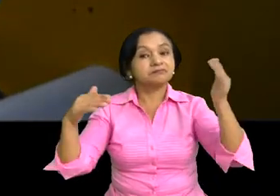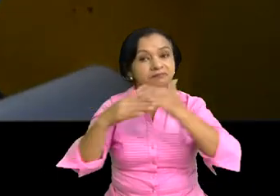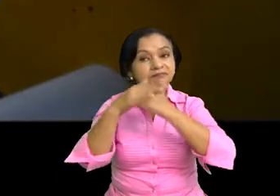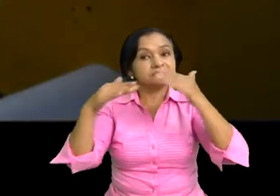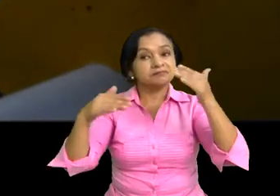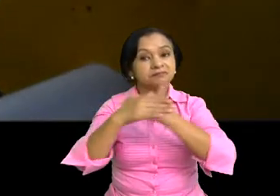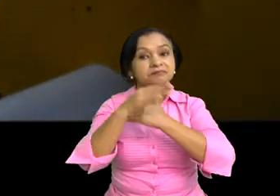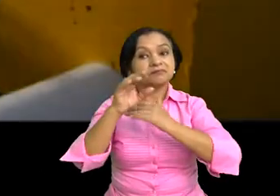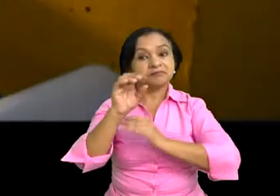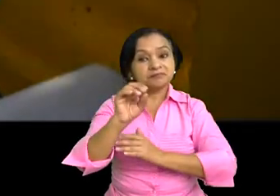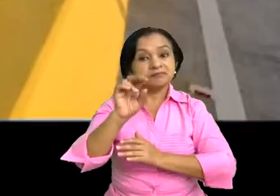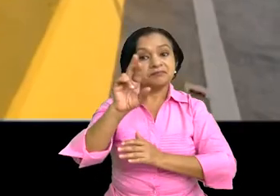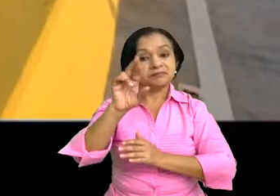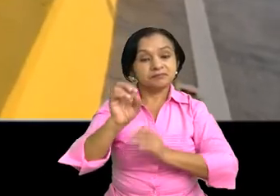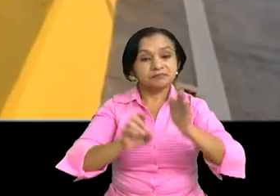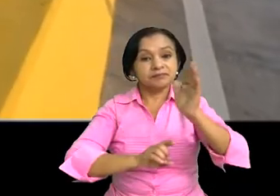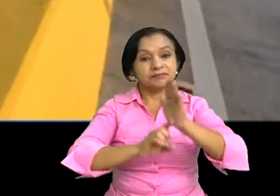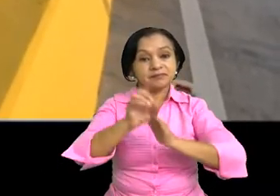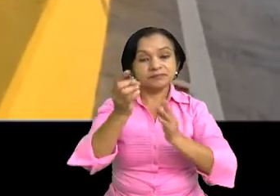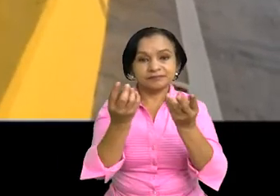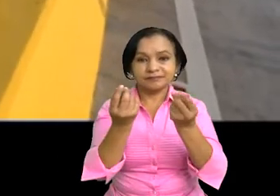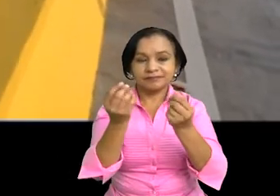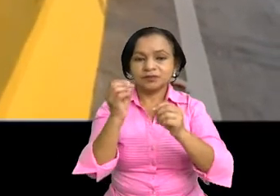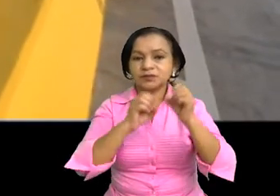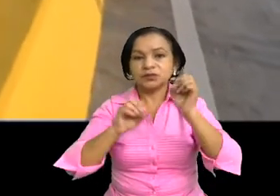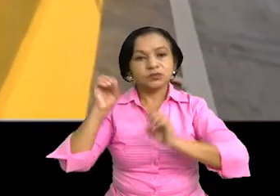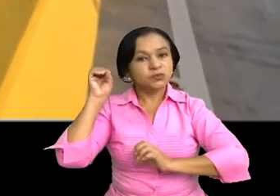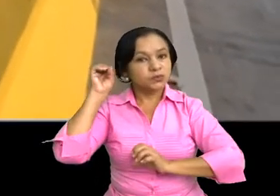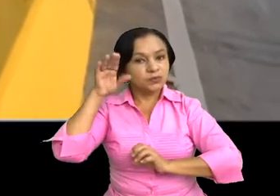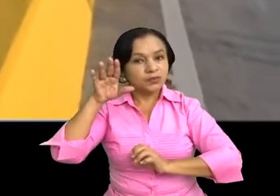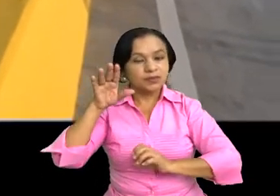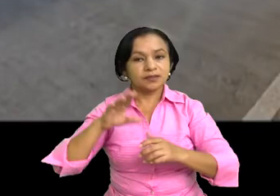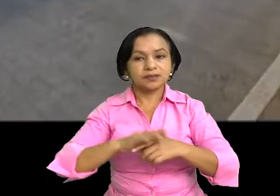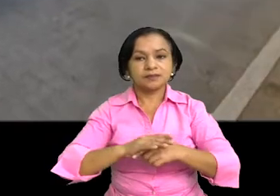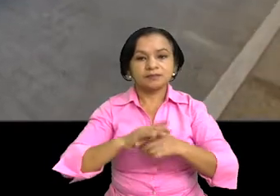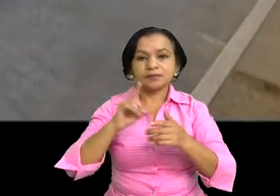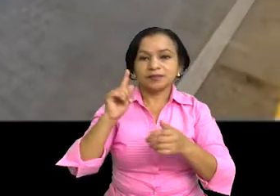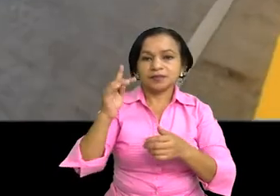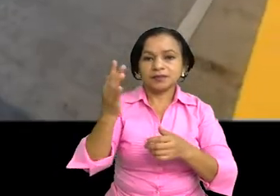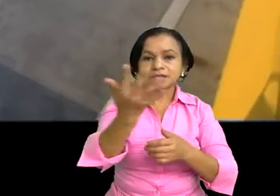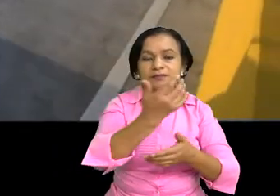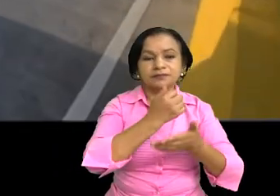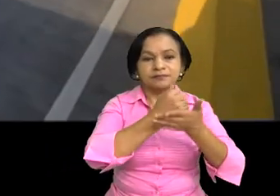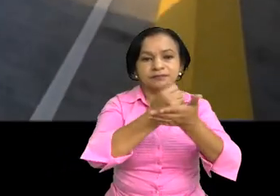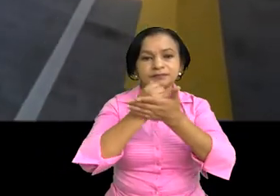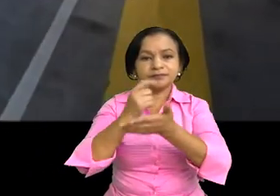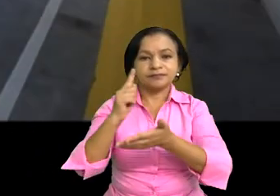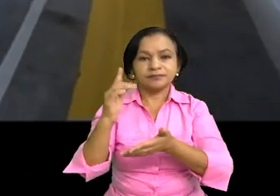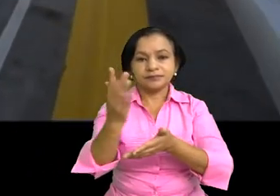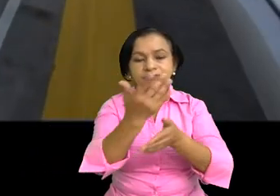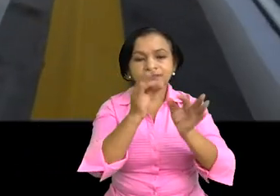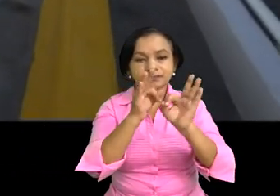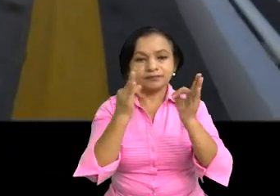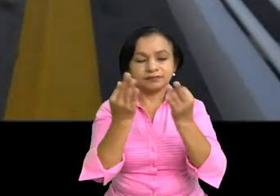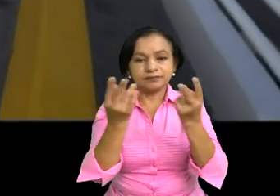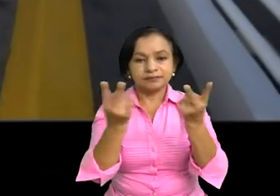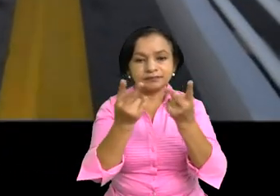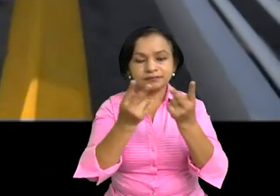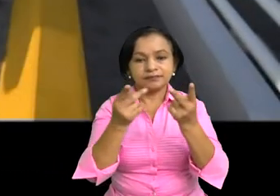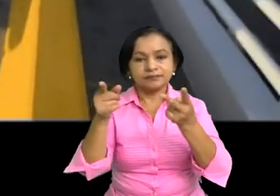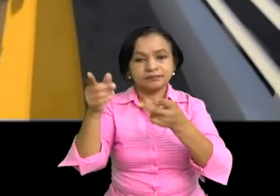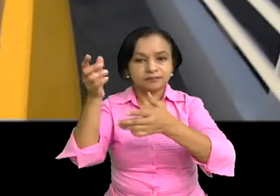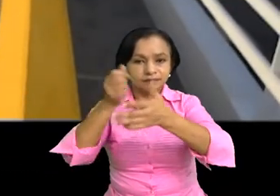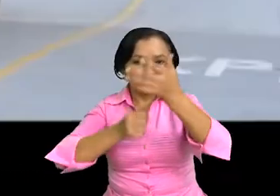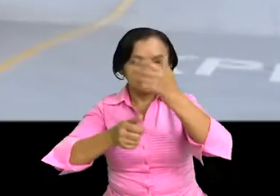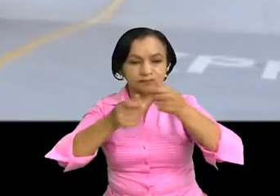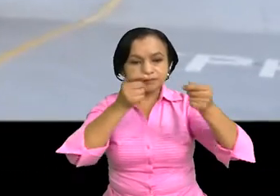verdadero polo de desarrollo económico y turístico para todo, para beneficio de todas las familias del sector. Claro, ahí